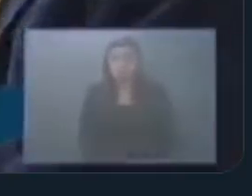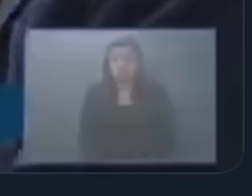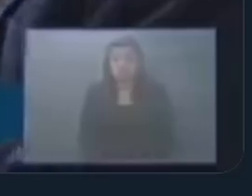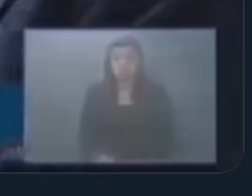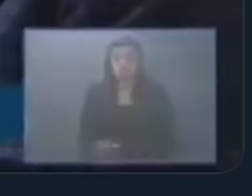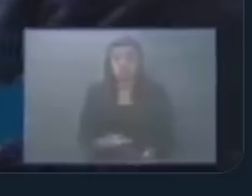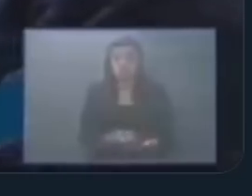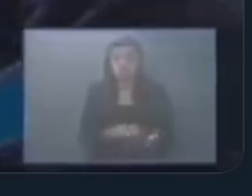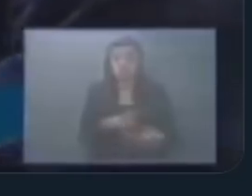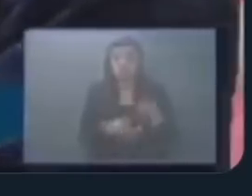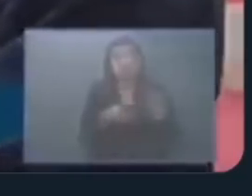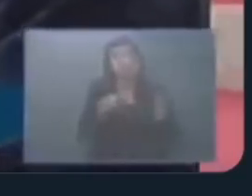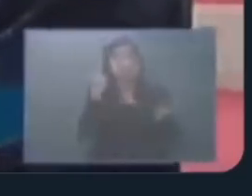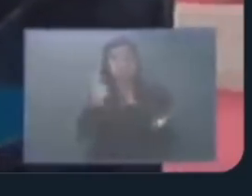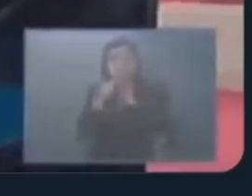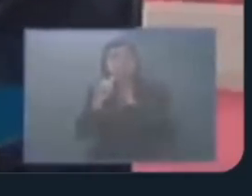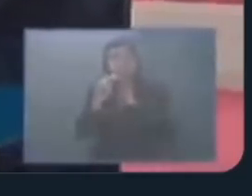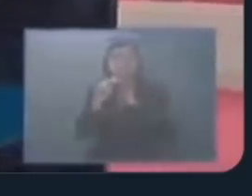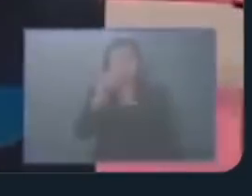Al ciudadano Andreu Oliva,